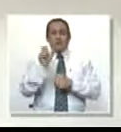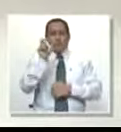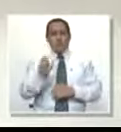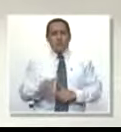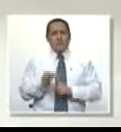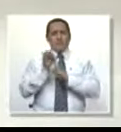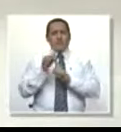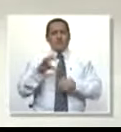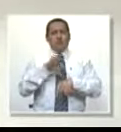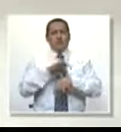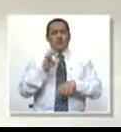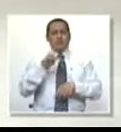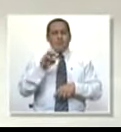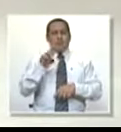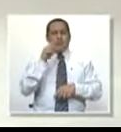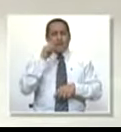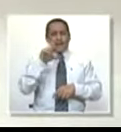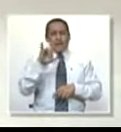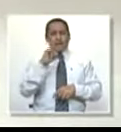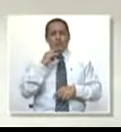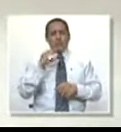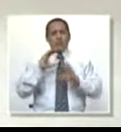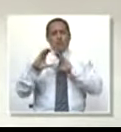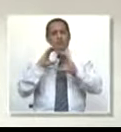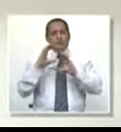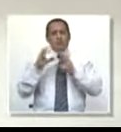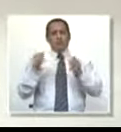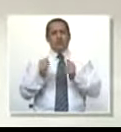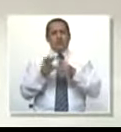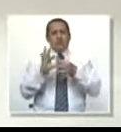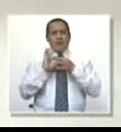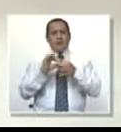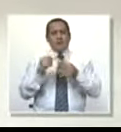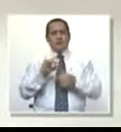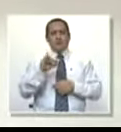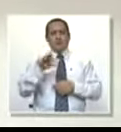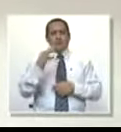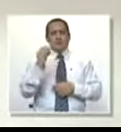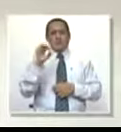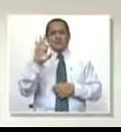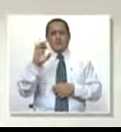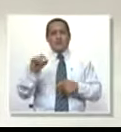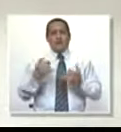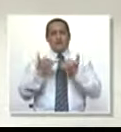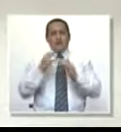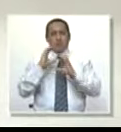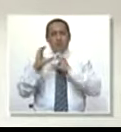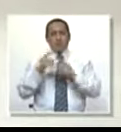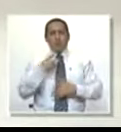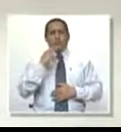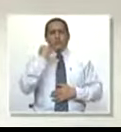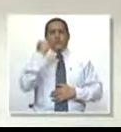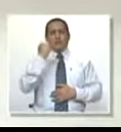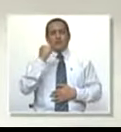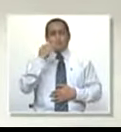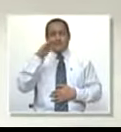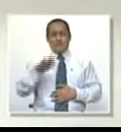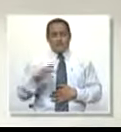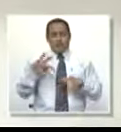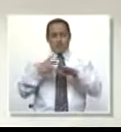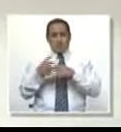especialista con la doctora marilu viol especialista en comunicación y alianzas de unicef esta mañana en tus derechos conversando sobre los derechos